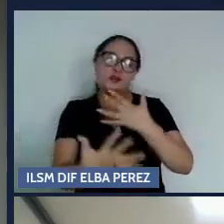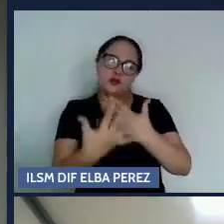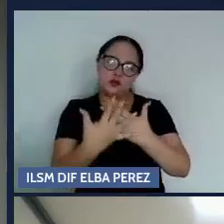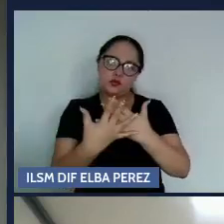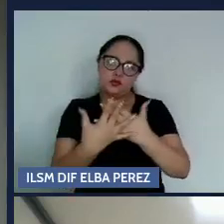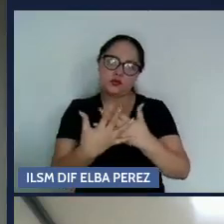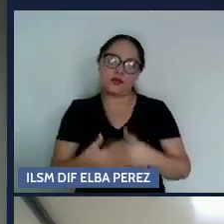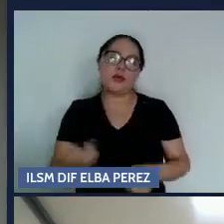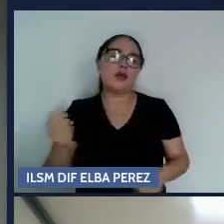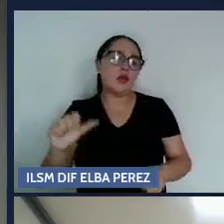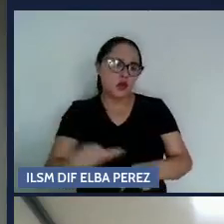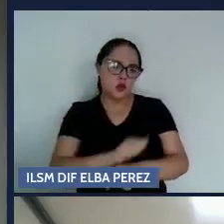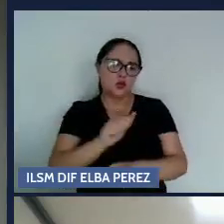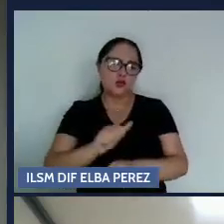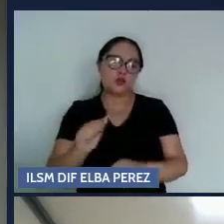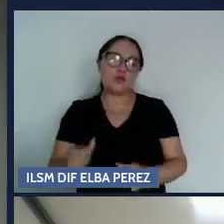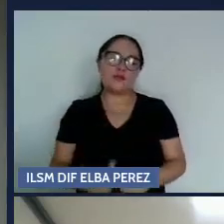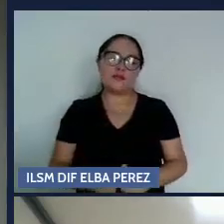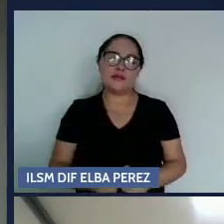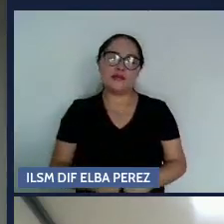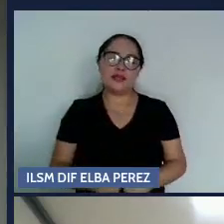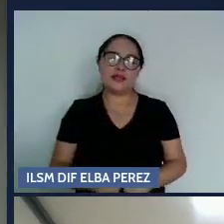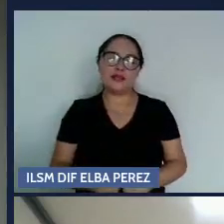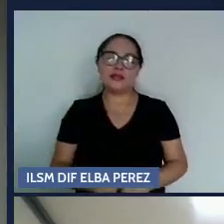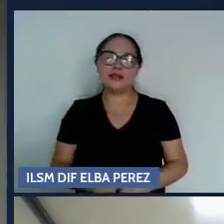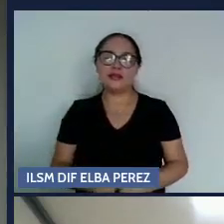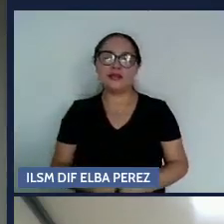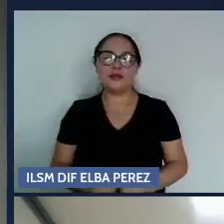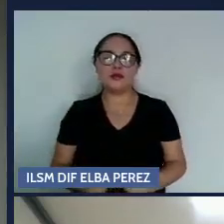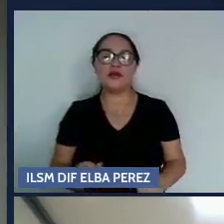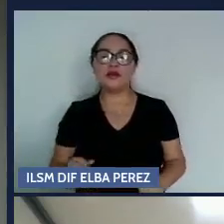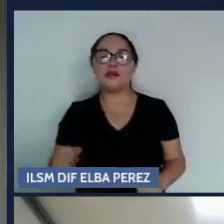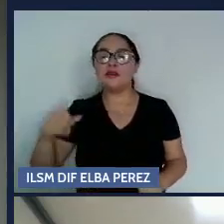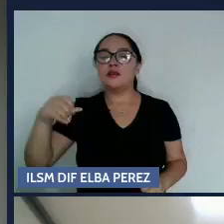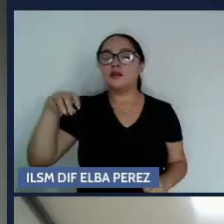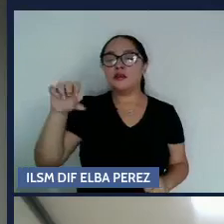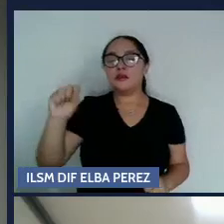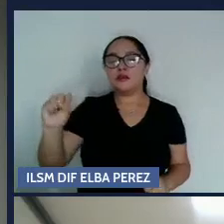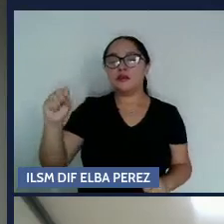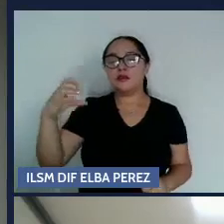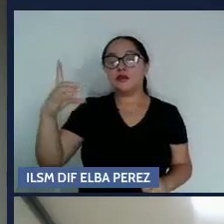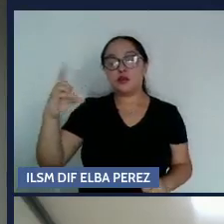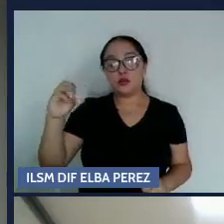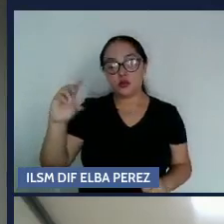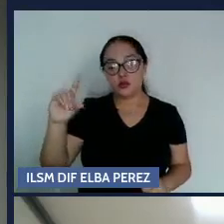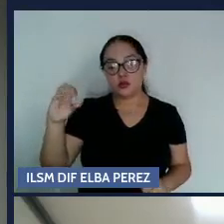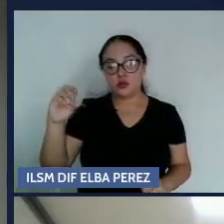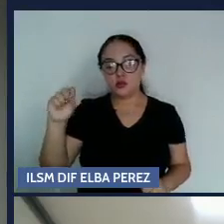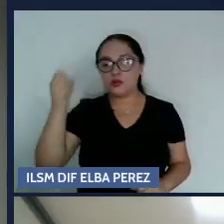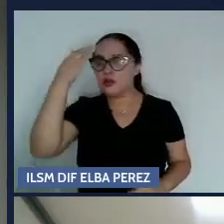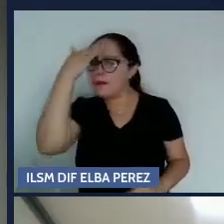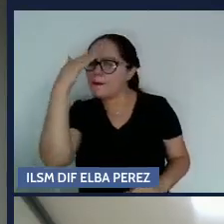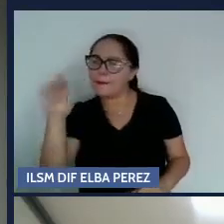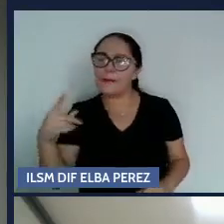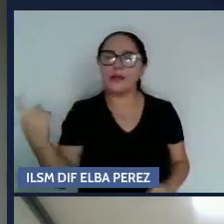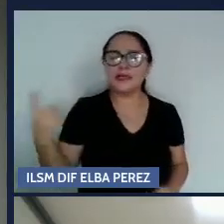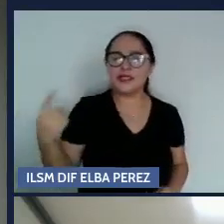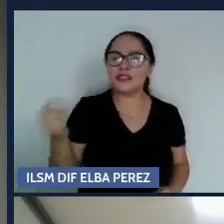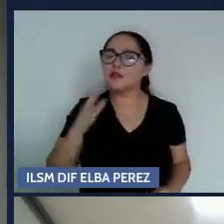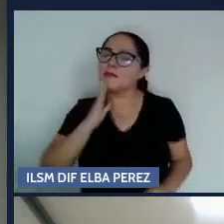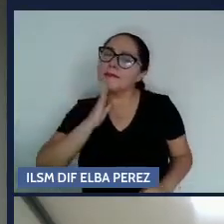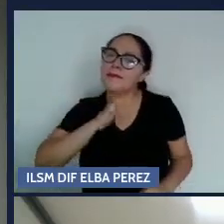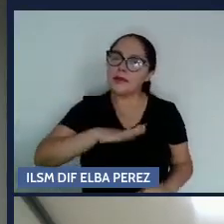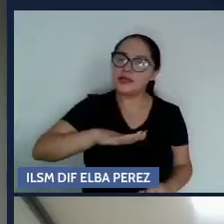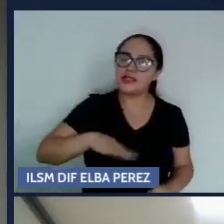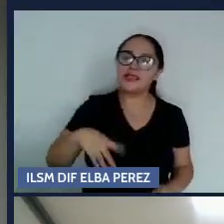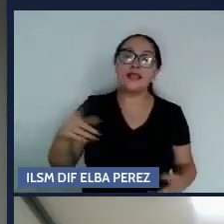dolosos, quien lo comete sabe que su conducta es ilícita, que hay una consecuencia legal y sin